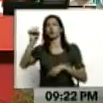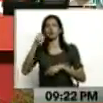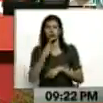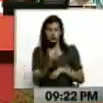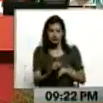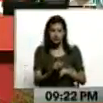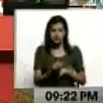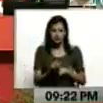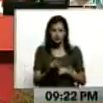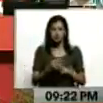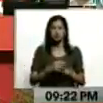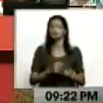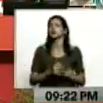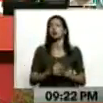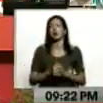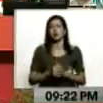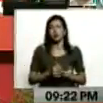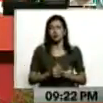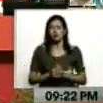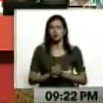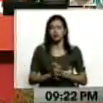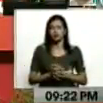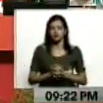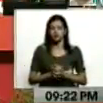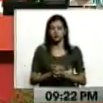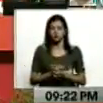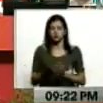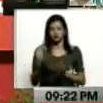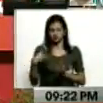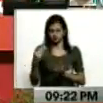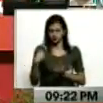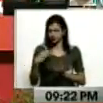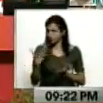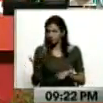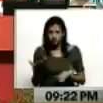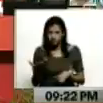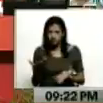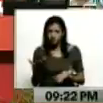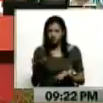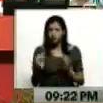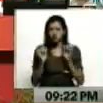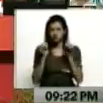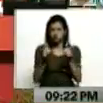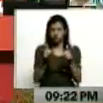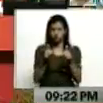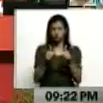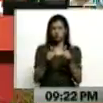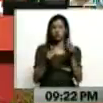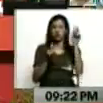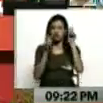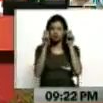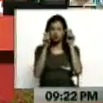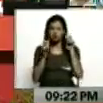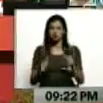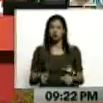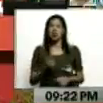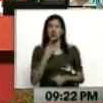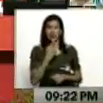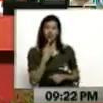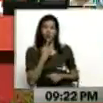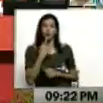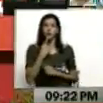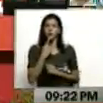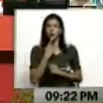proyecto era comunista dg díganlo comenzó el comandante